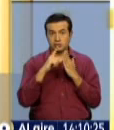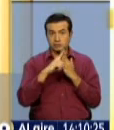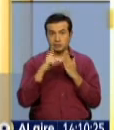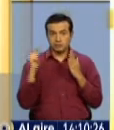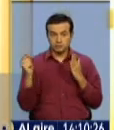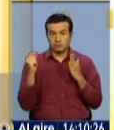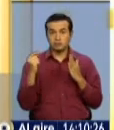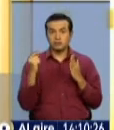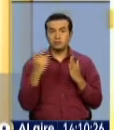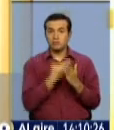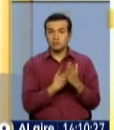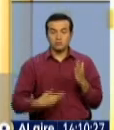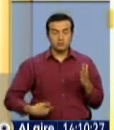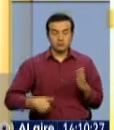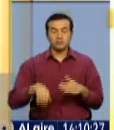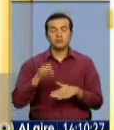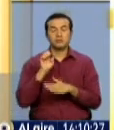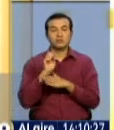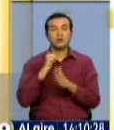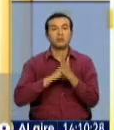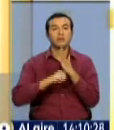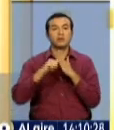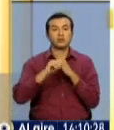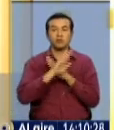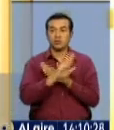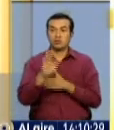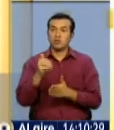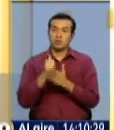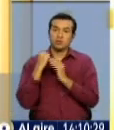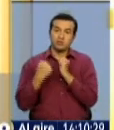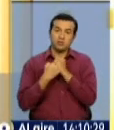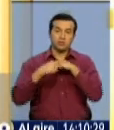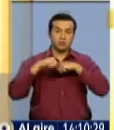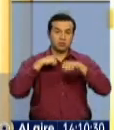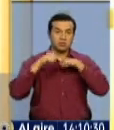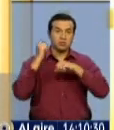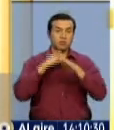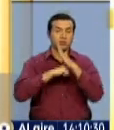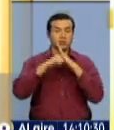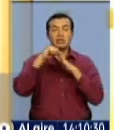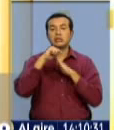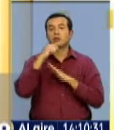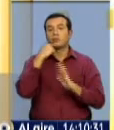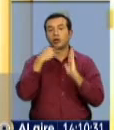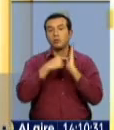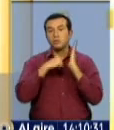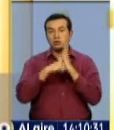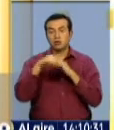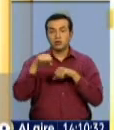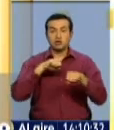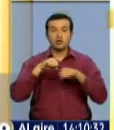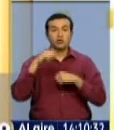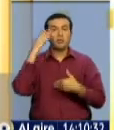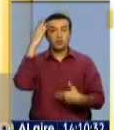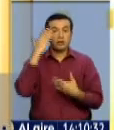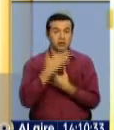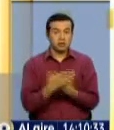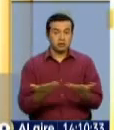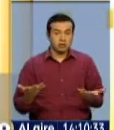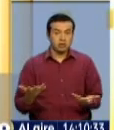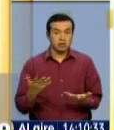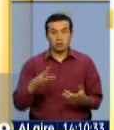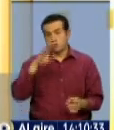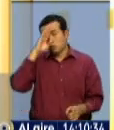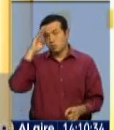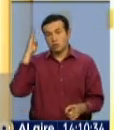la Presidencia de la República y ministerios que nos ayuden a esta gestión, como el Ministerio de Gestión de la Política. Entonces, nuestra